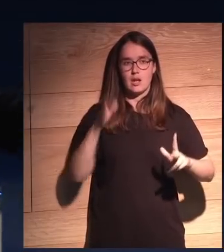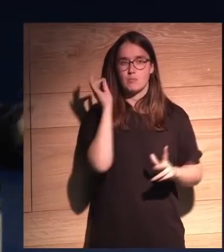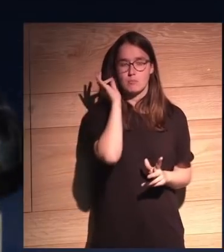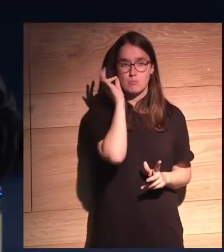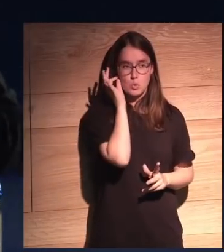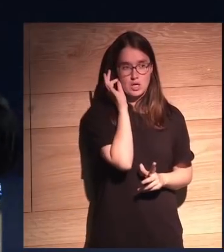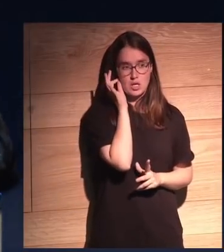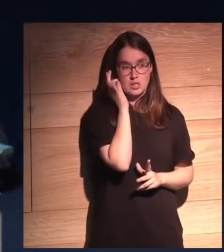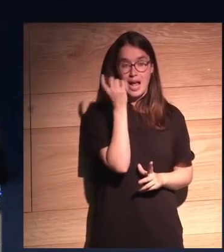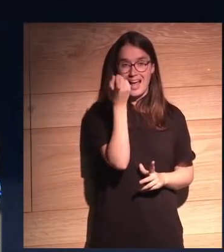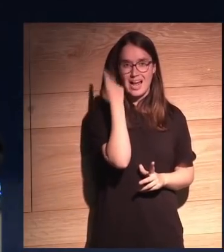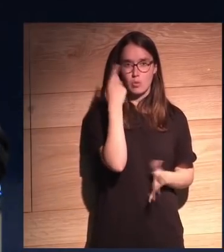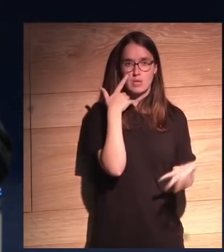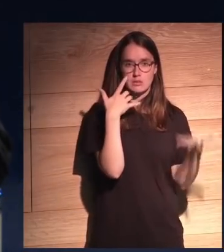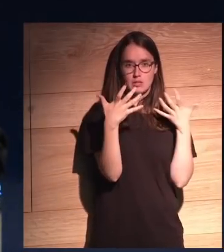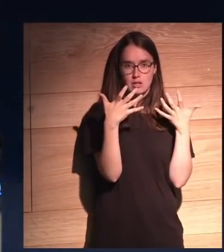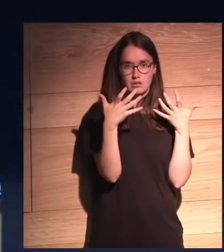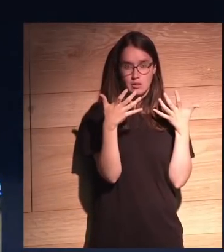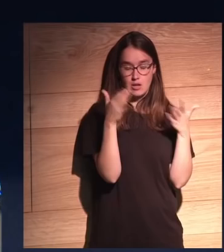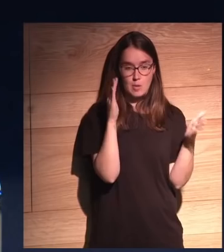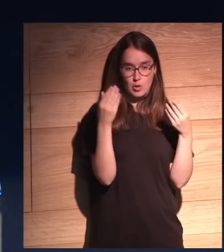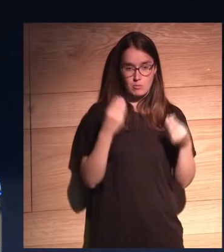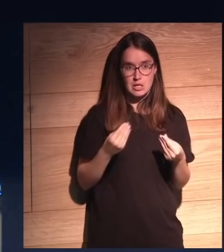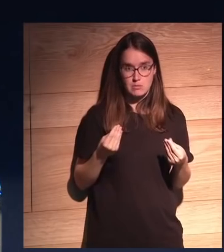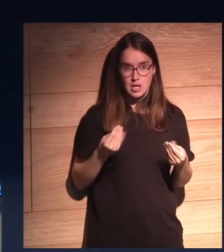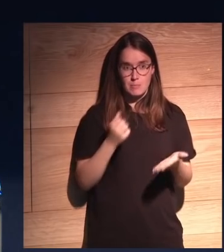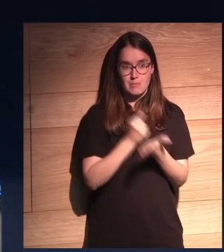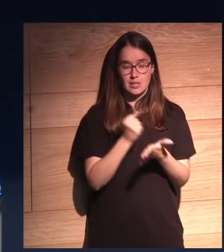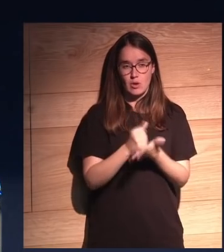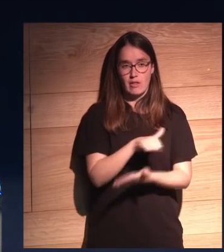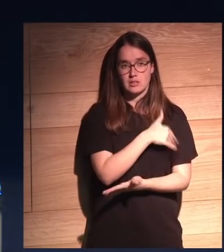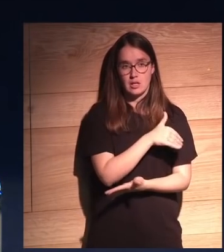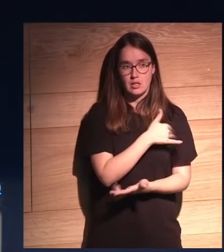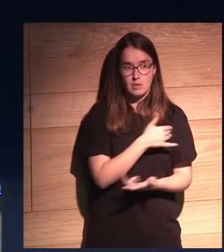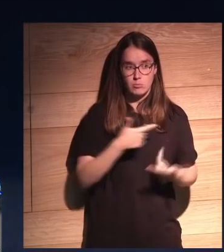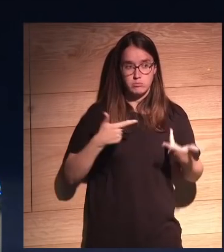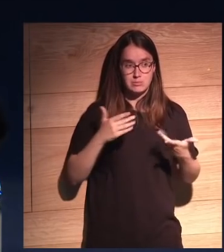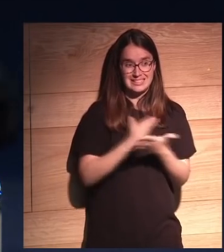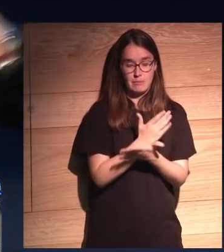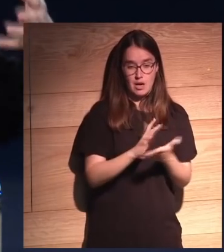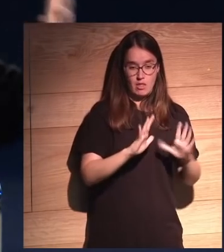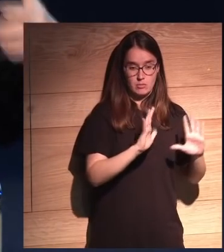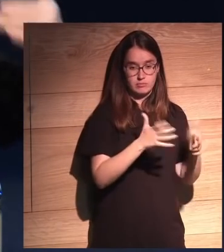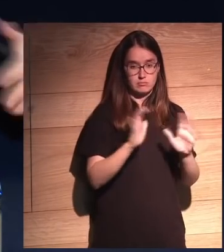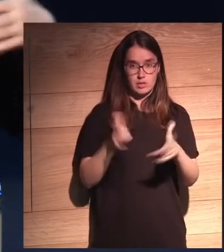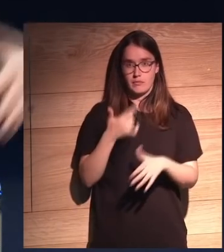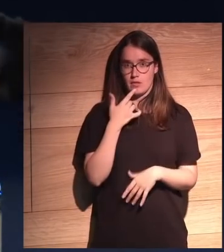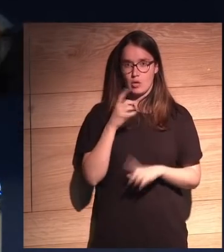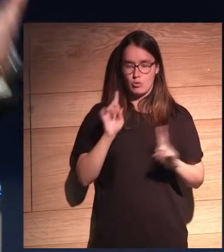las muchas alumnas de arte que había en ese momento matriculadas en la academia, segregadas. Dice,